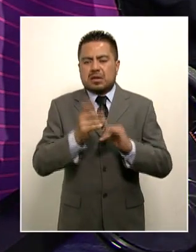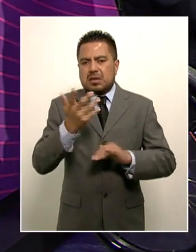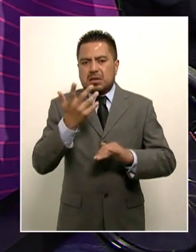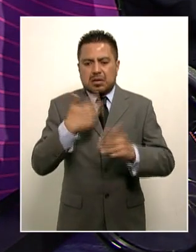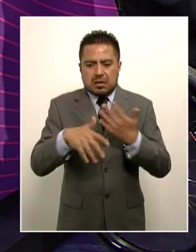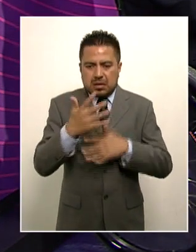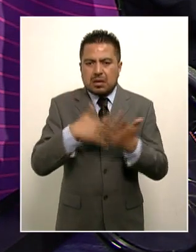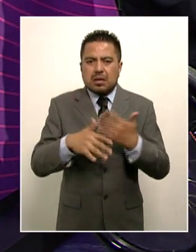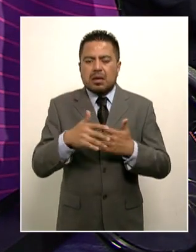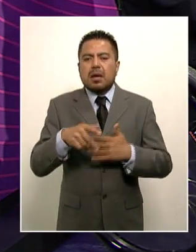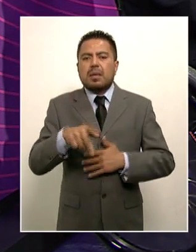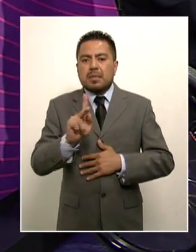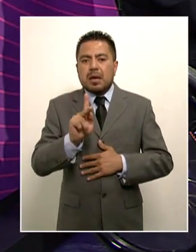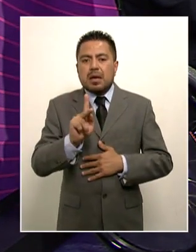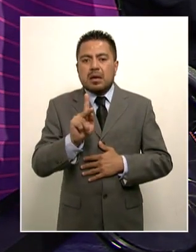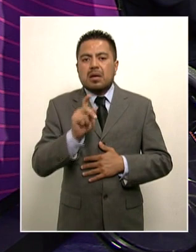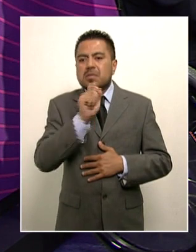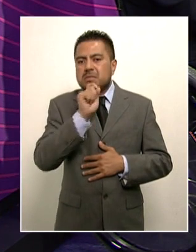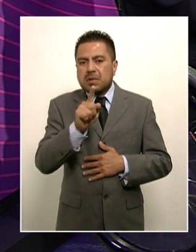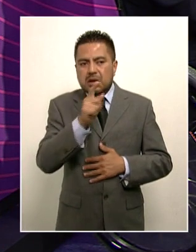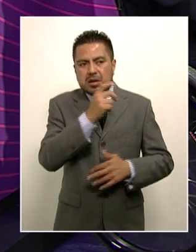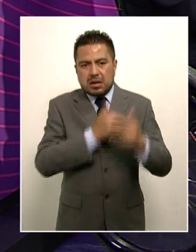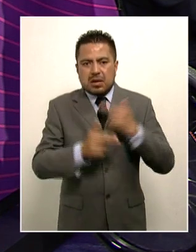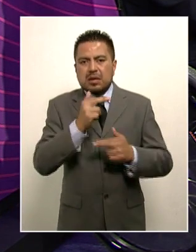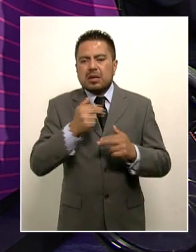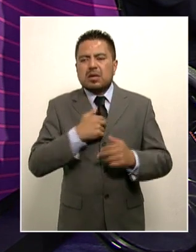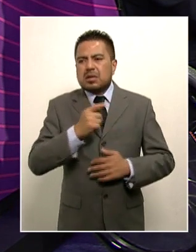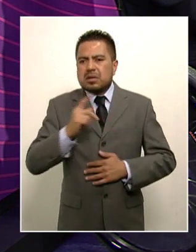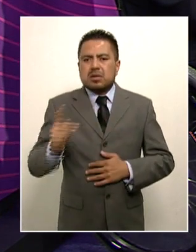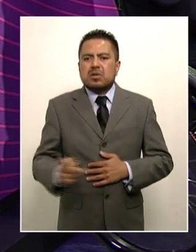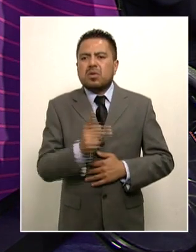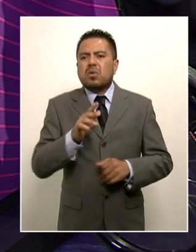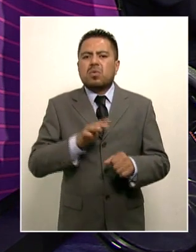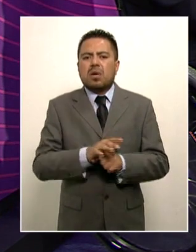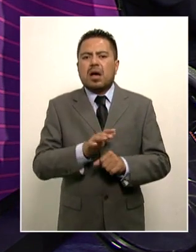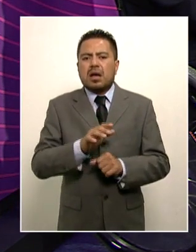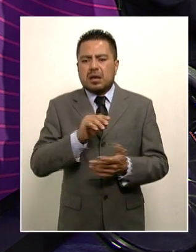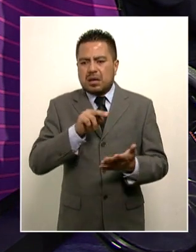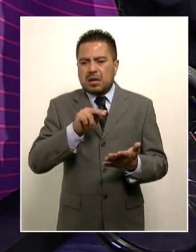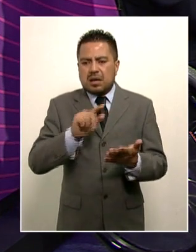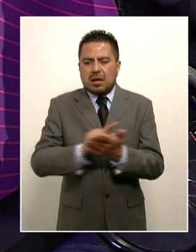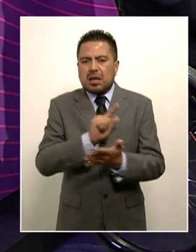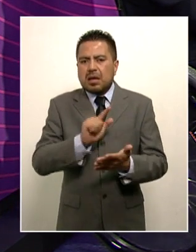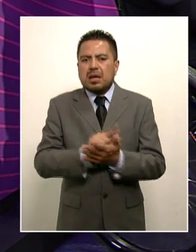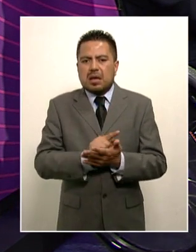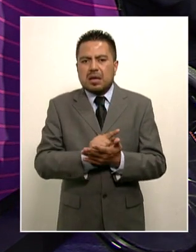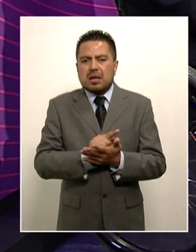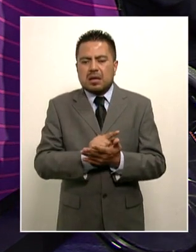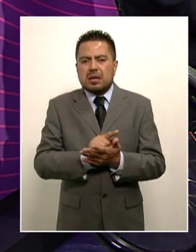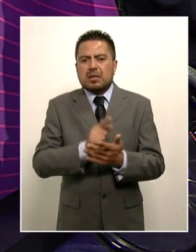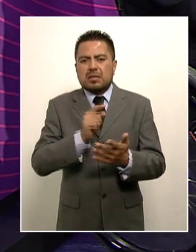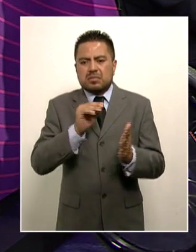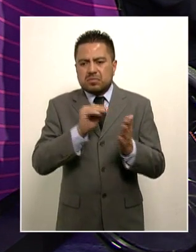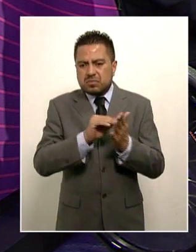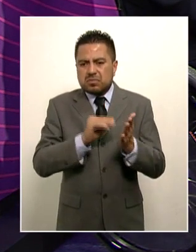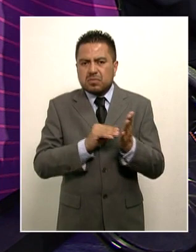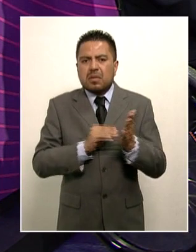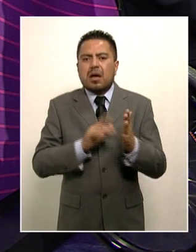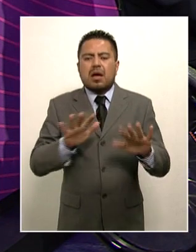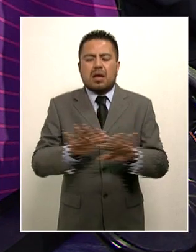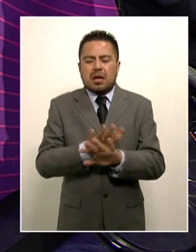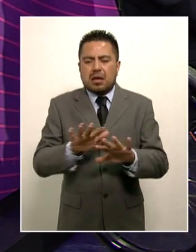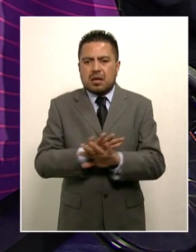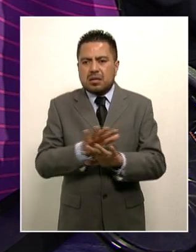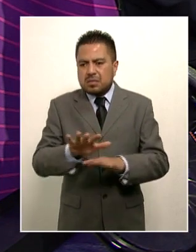Señas, pero también de regreso me gustaría preguntarte sobre la convención y sobre el cambio de paradigma